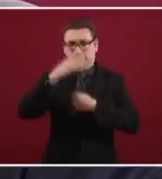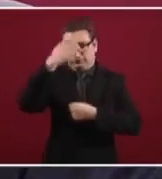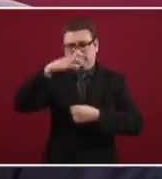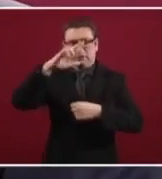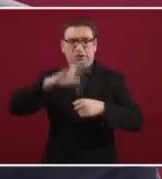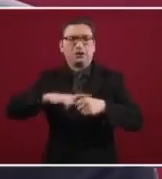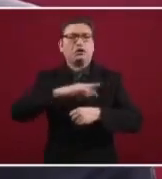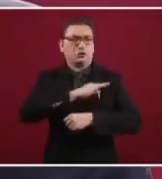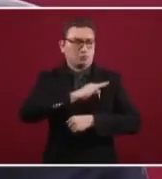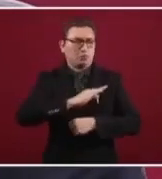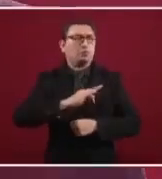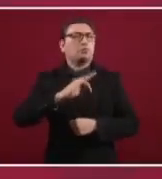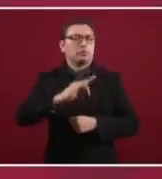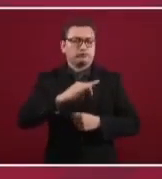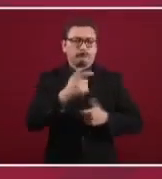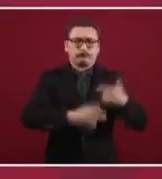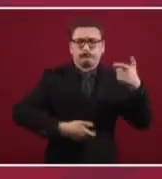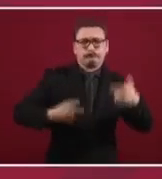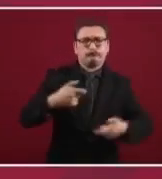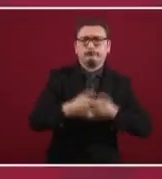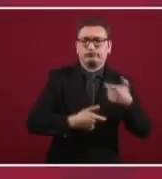Y ahora